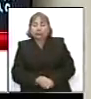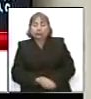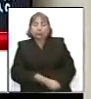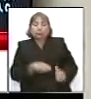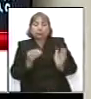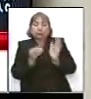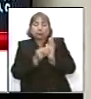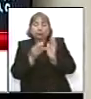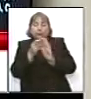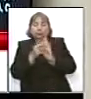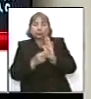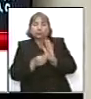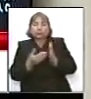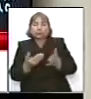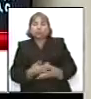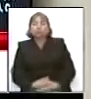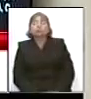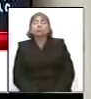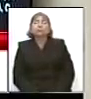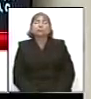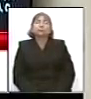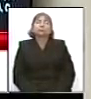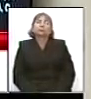este proyecto.